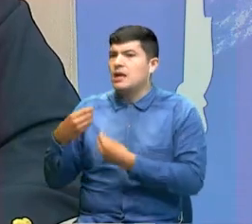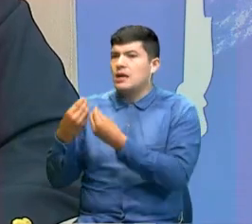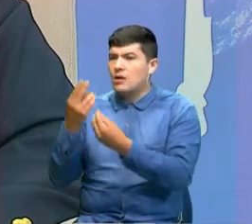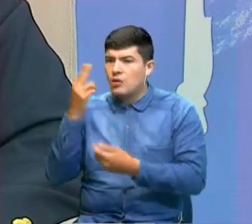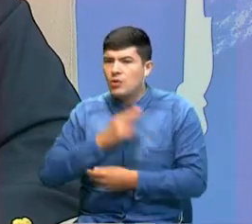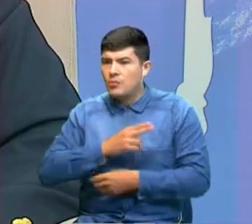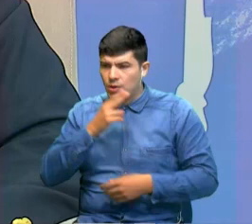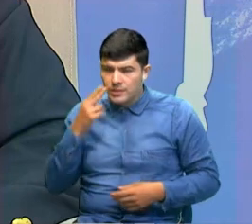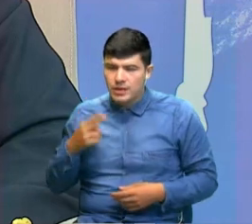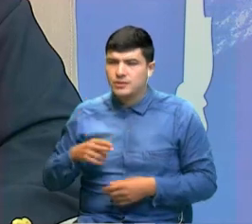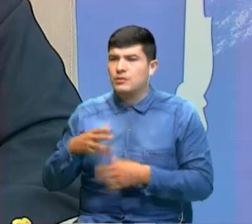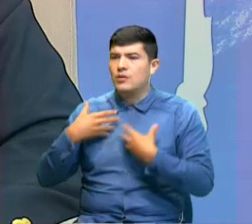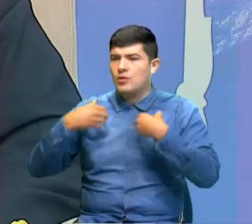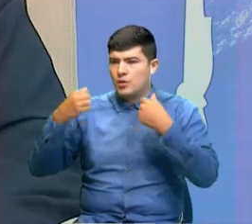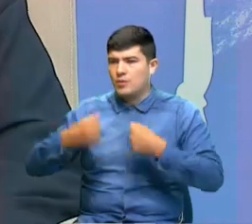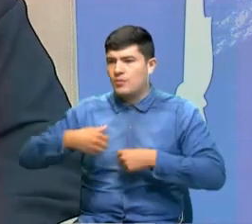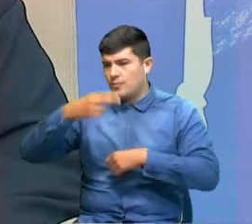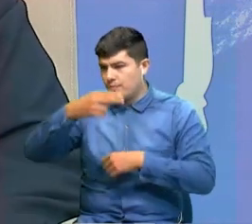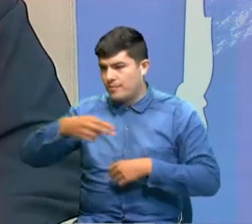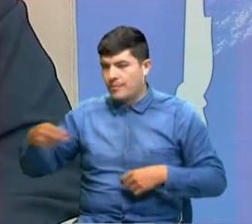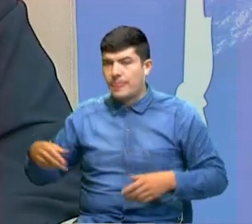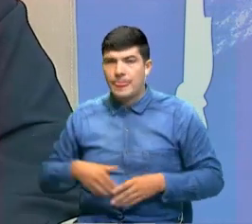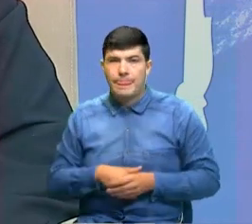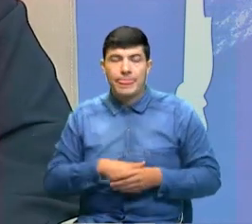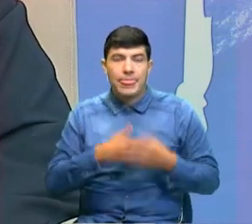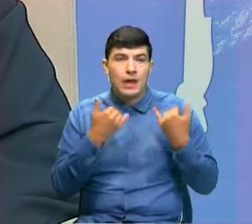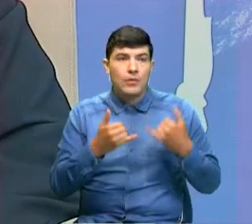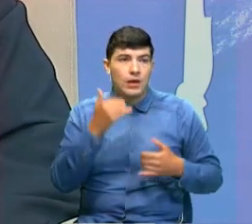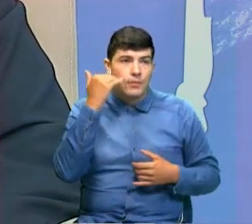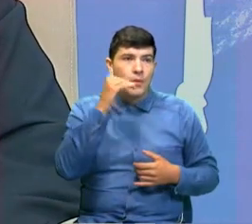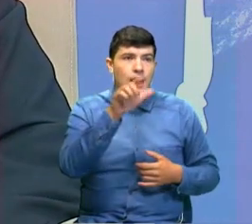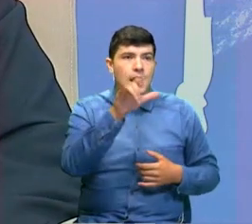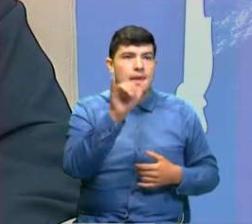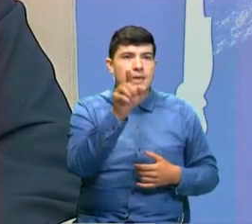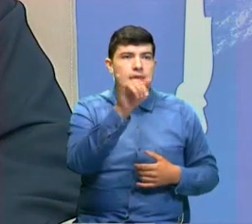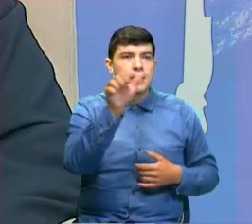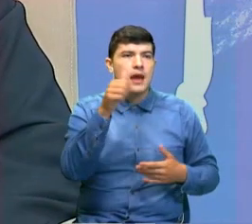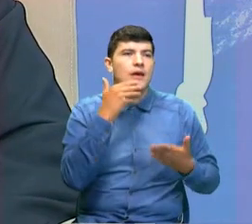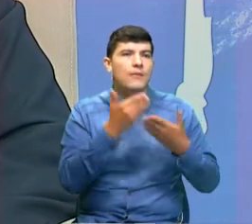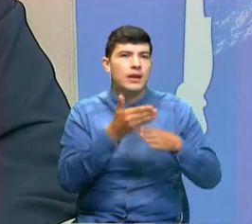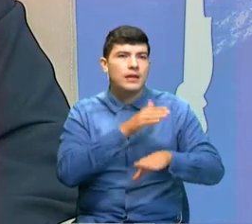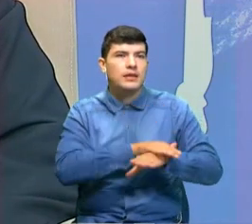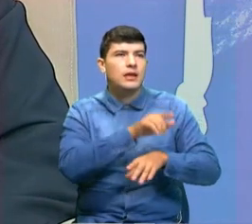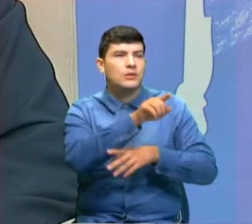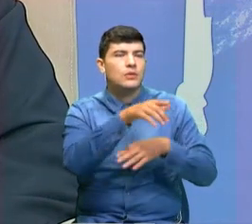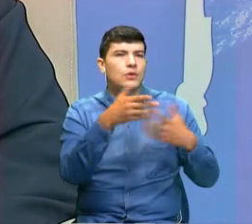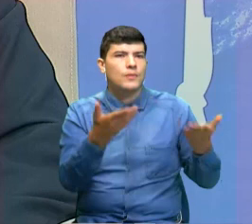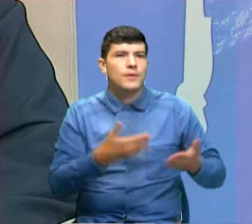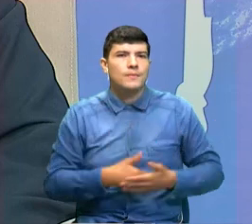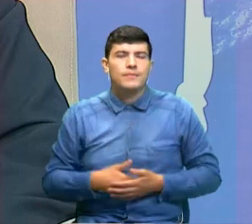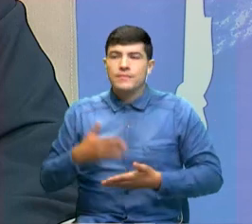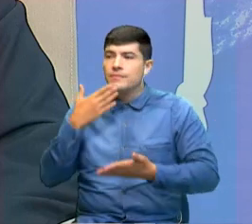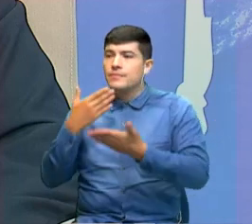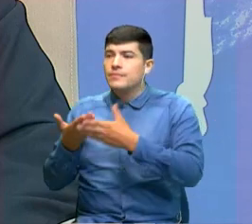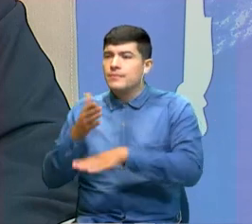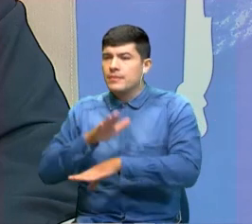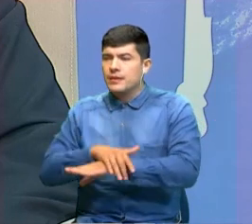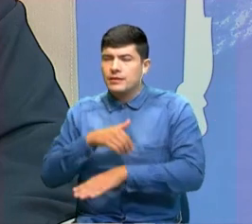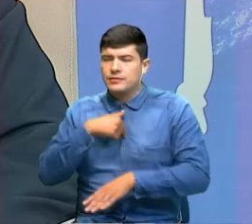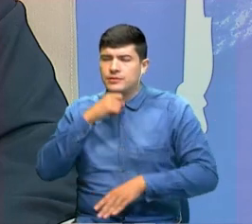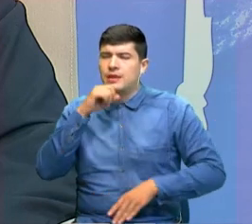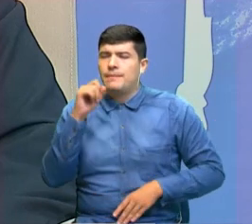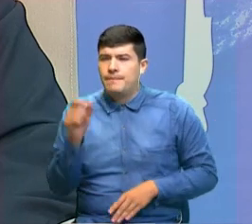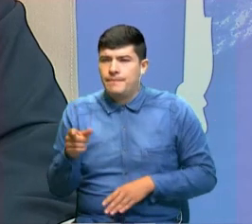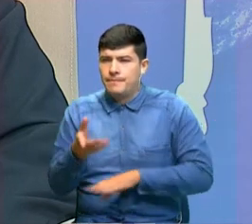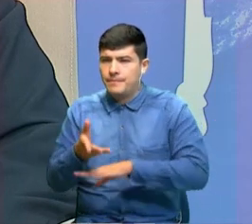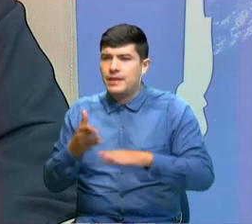compromiso con la copropiedad. Atendamos a la señora Ligia, que se encuentra con nosotros. Ligia, ¿cómo le va? Muy buena tarde. Una carta para solicitud de